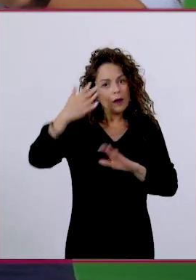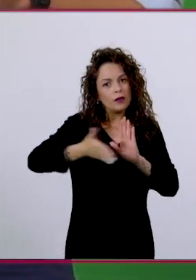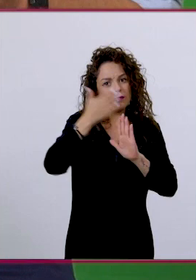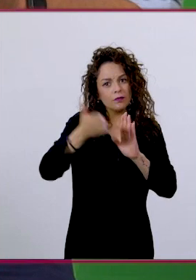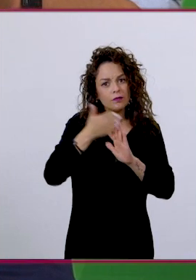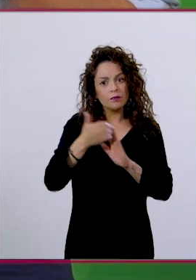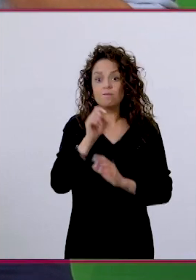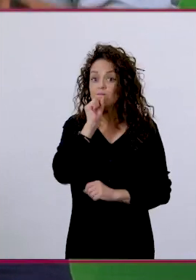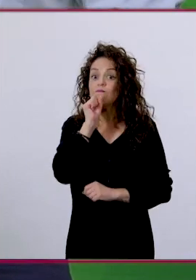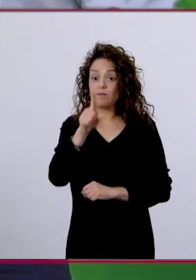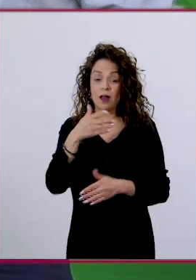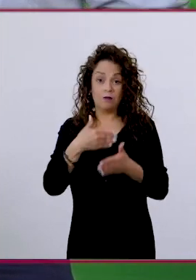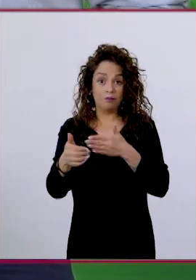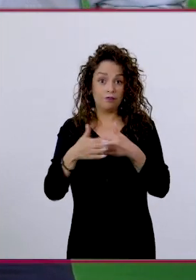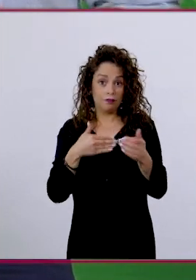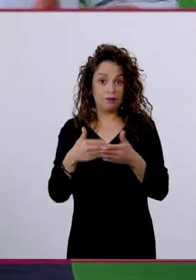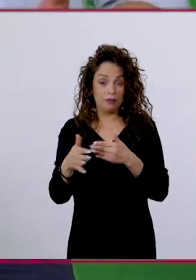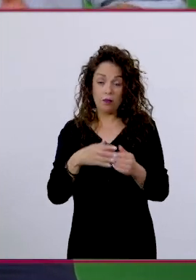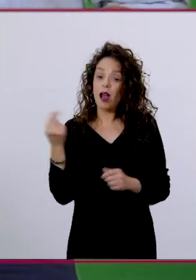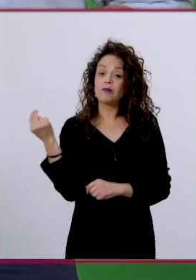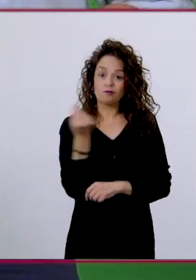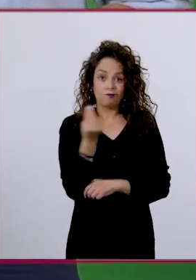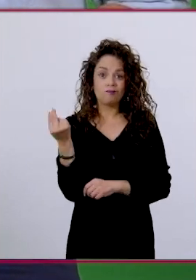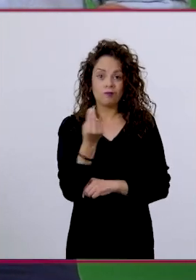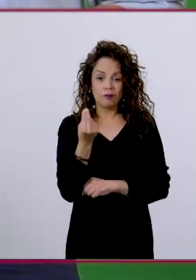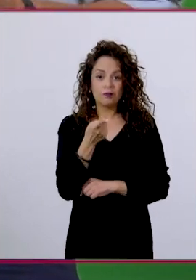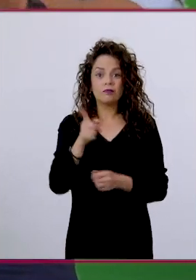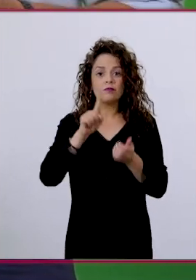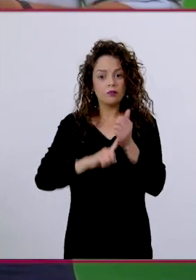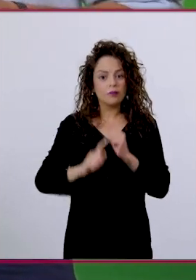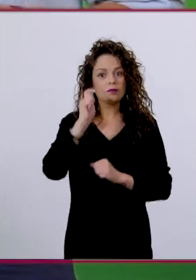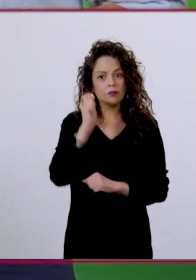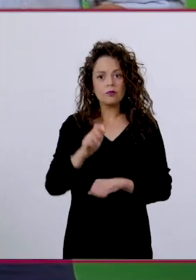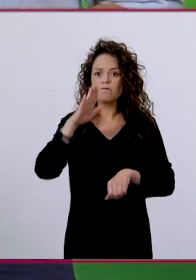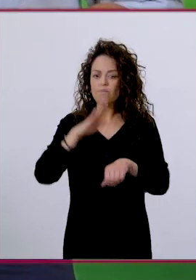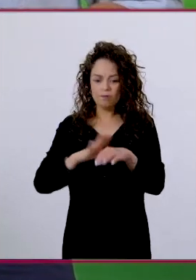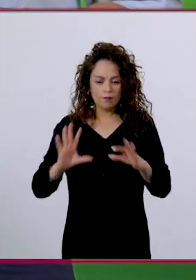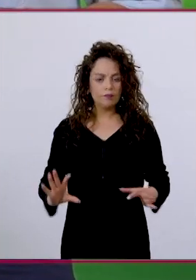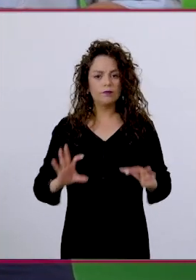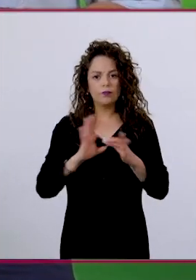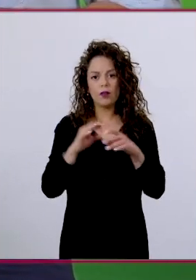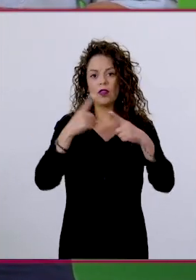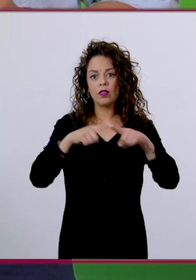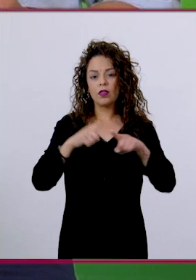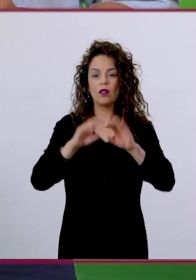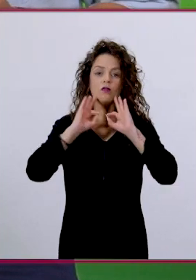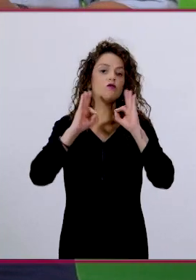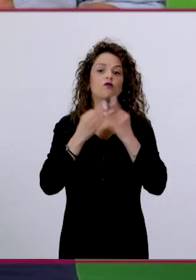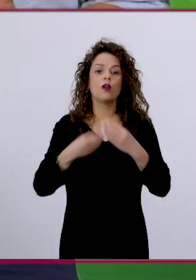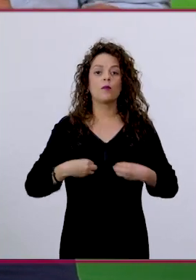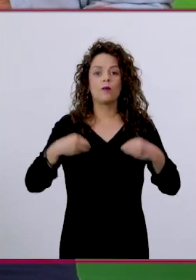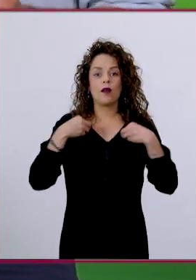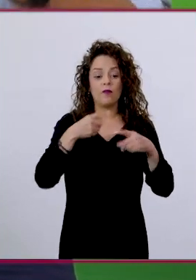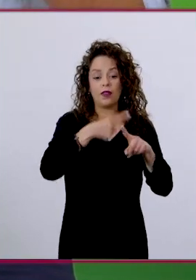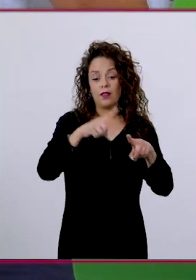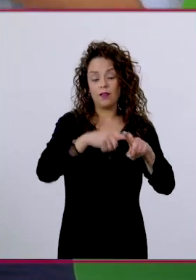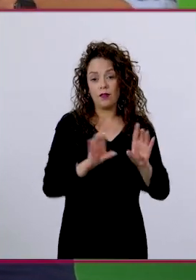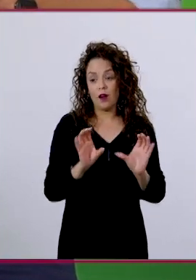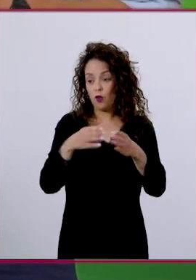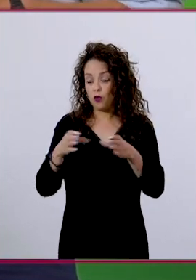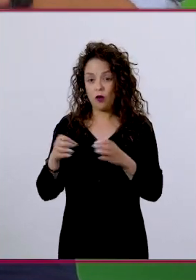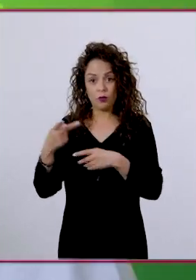son vanguardistas y necesarias. Estas representan alternativas más adecuadas para las formas de vivir de los distintos tipos de comunidades